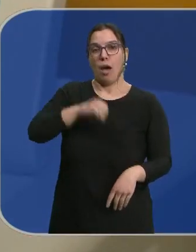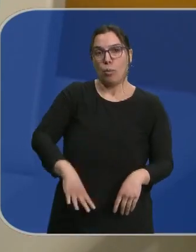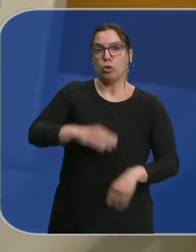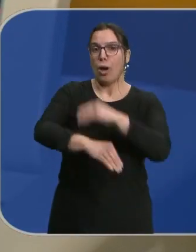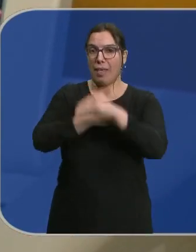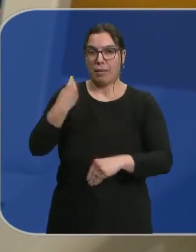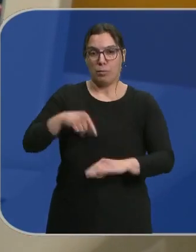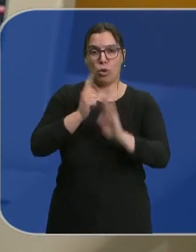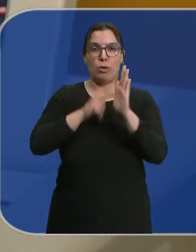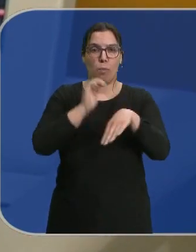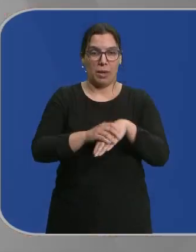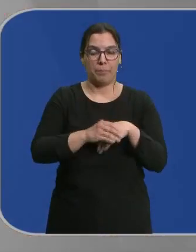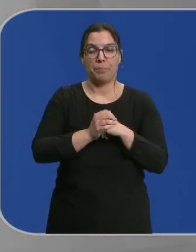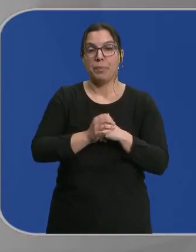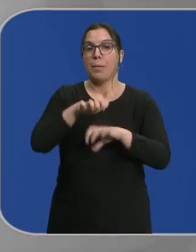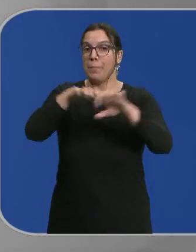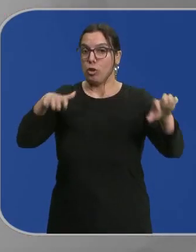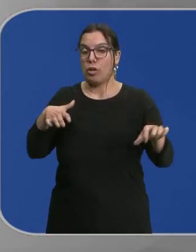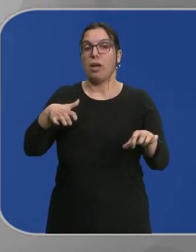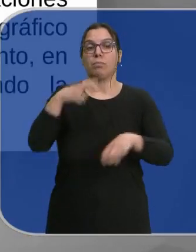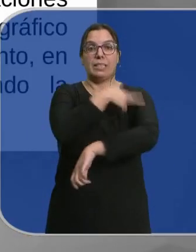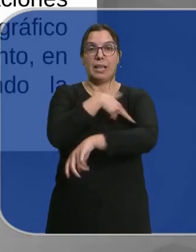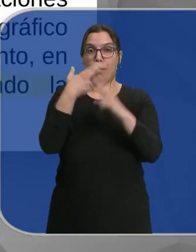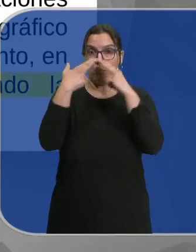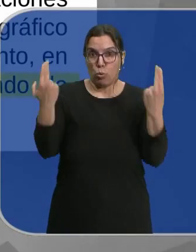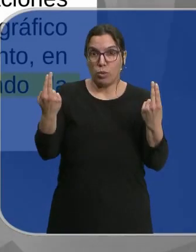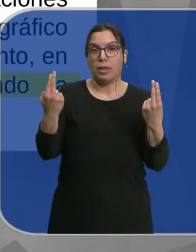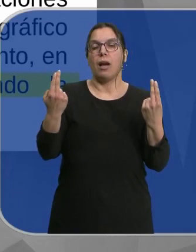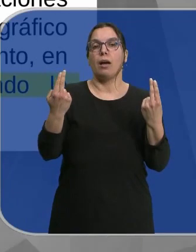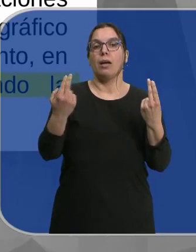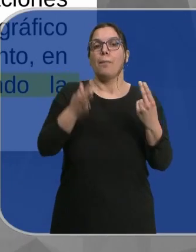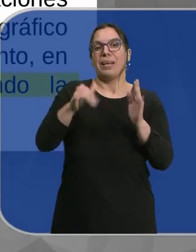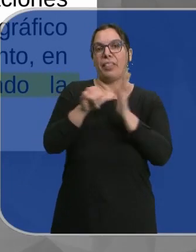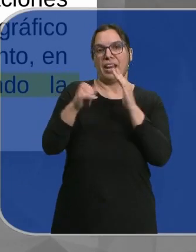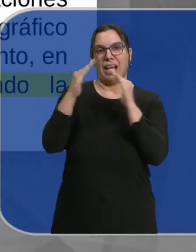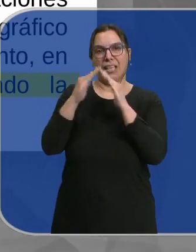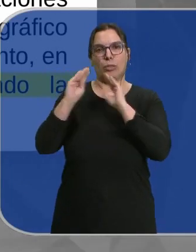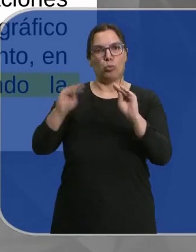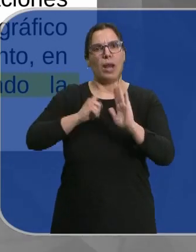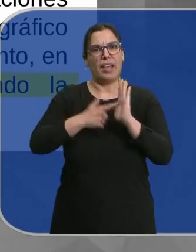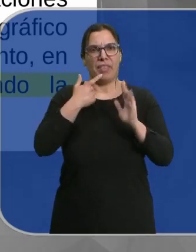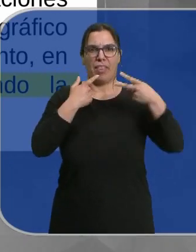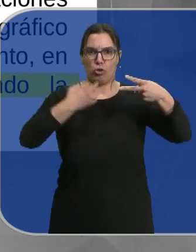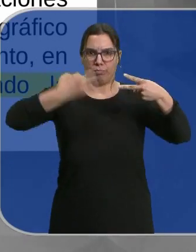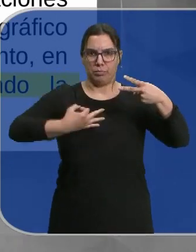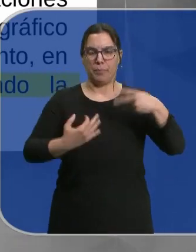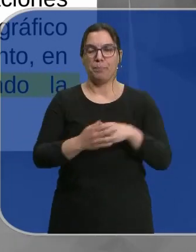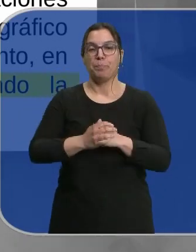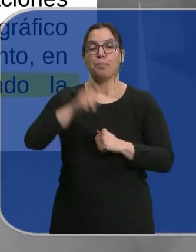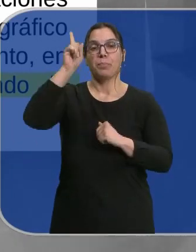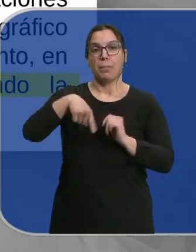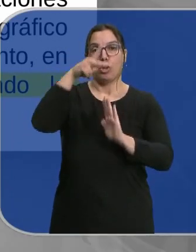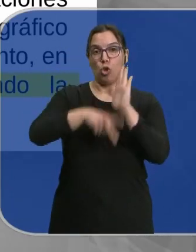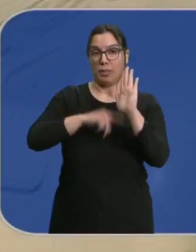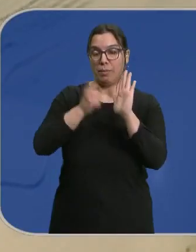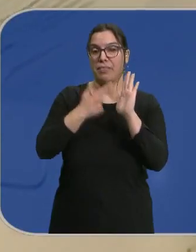practicarse, como dice la ley, en su mayoría en la sanidad pública y cerca del domicilio de las pacientes. La norma también